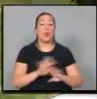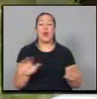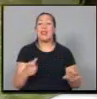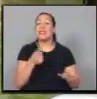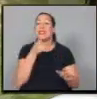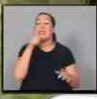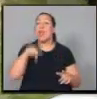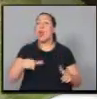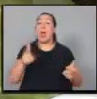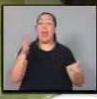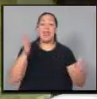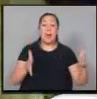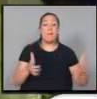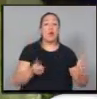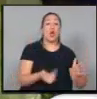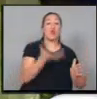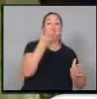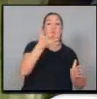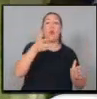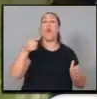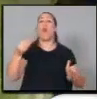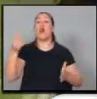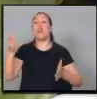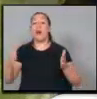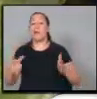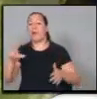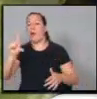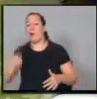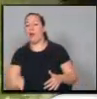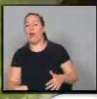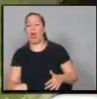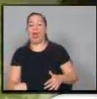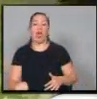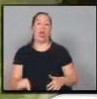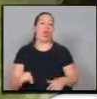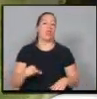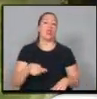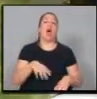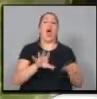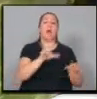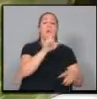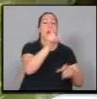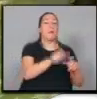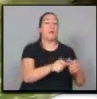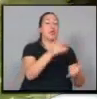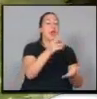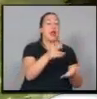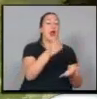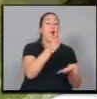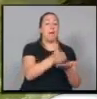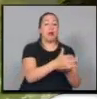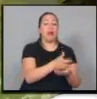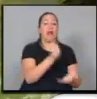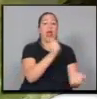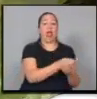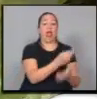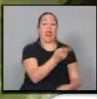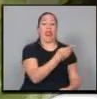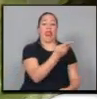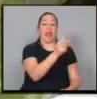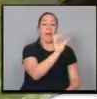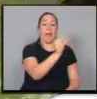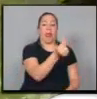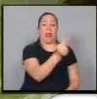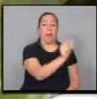época, sube, y cuando está en época vale, no vale nada, y a veces hasta el productor no gana un centavo. Así que esperemos que baje pronto para que el consumidor lo